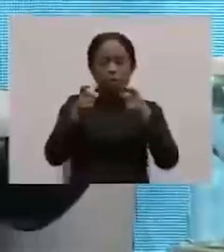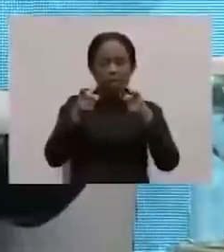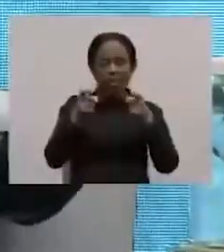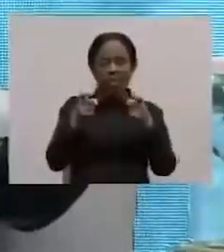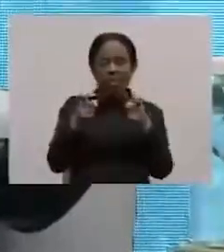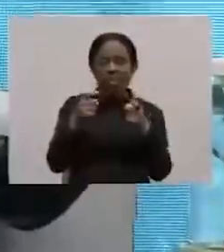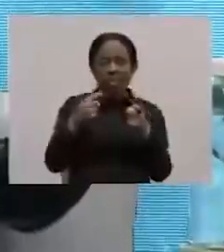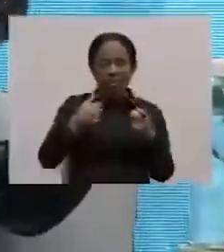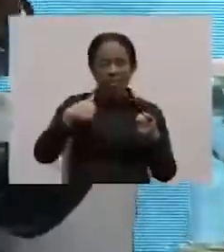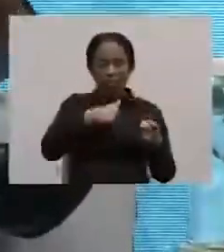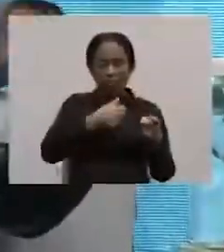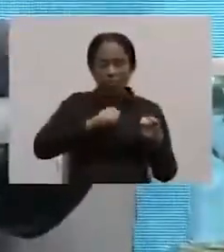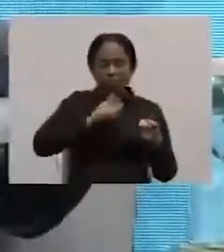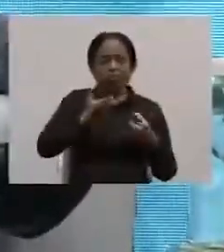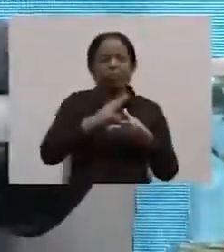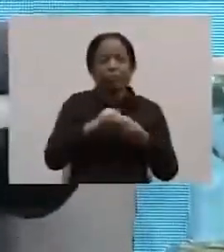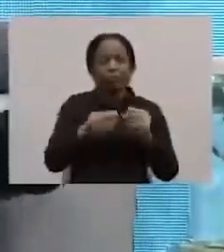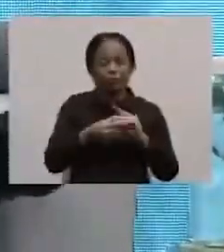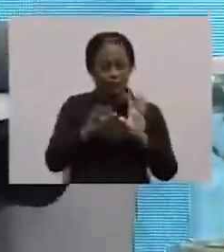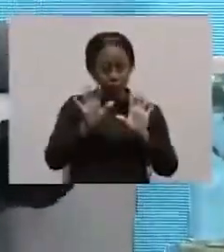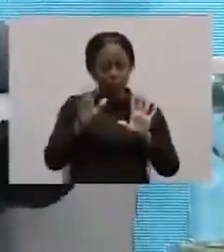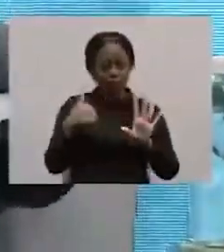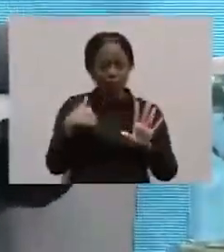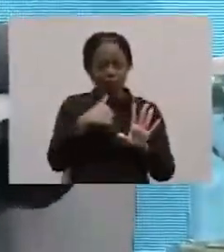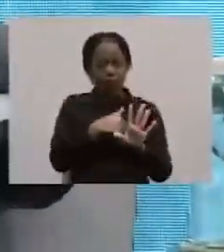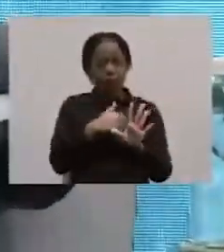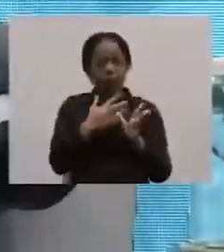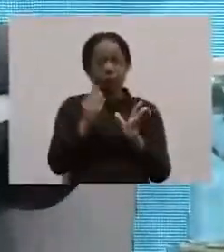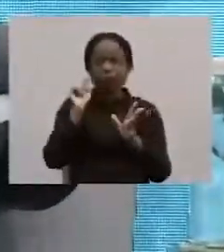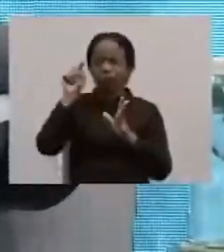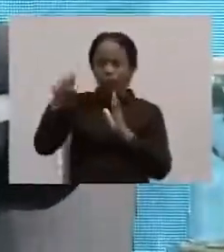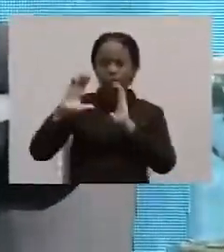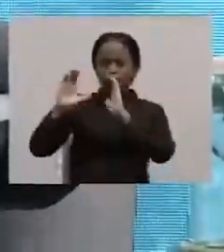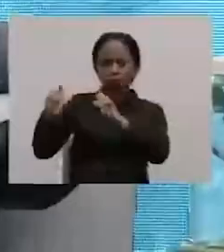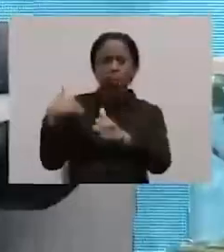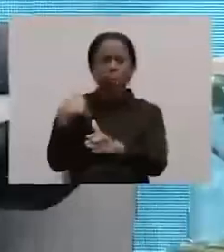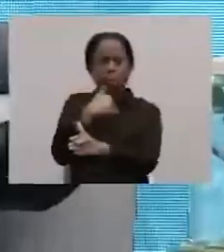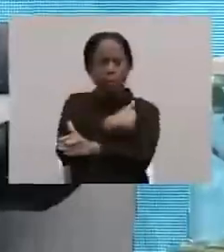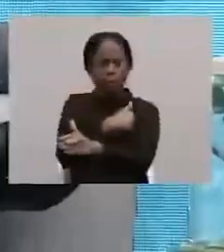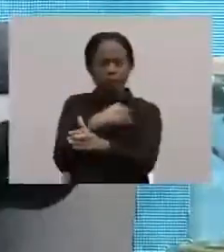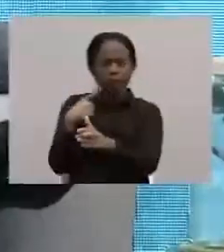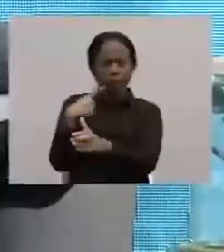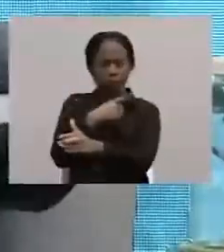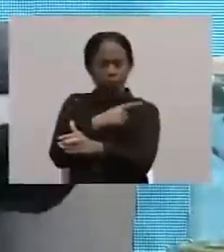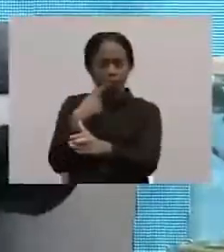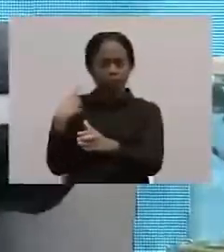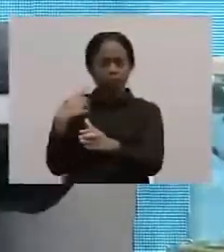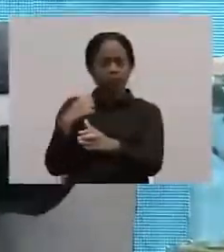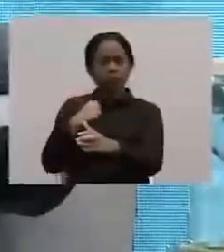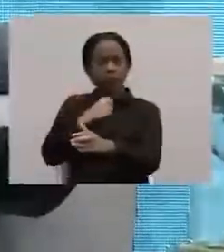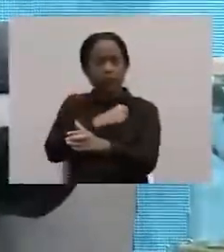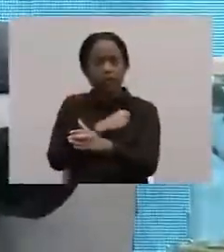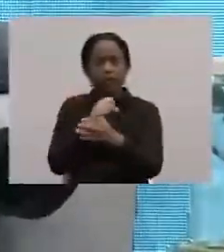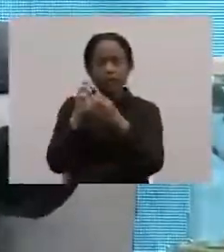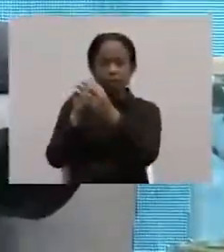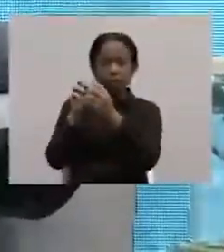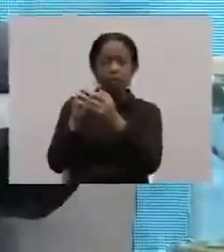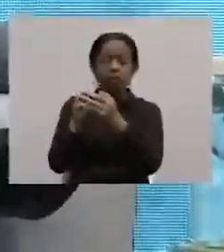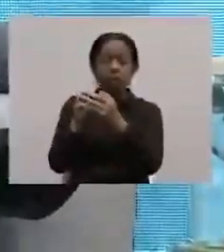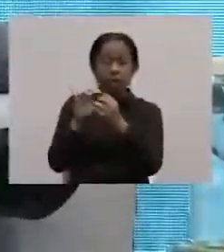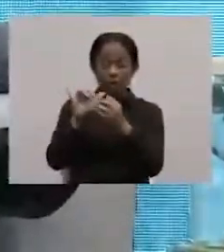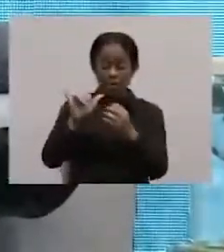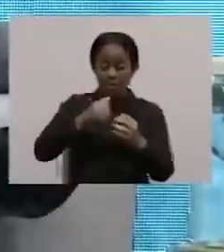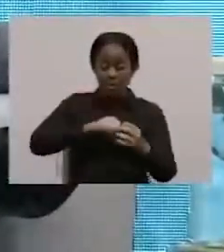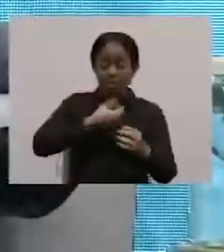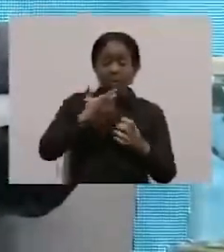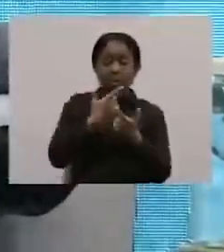nosotros expresarnos. Y a veces tenemos que ir al Congreso a hacerle ver que la libertad de expresión no es un derecho de nosotros los periodistas,